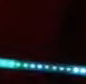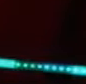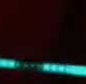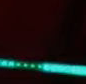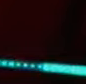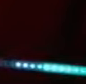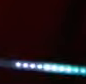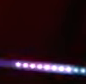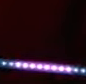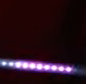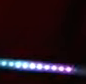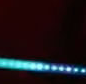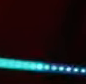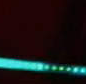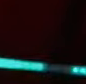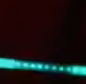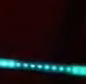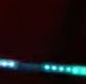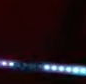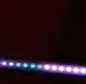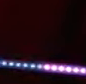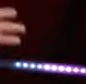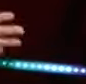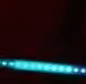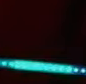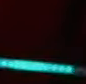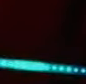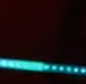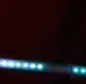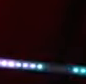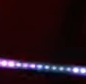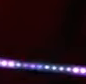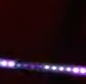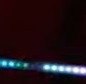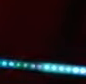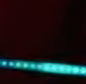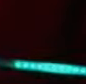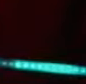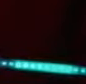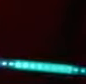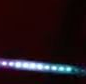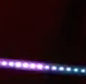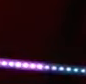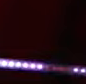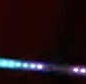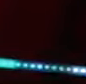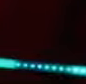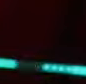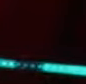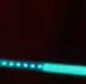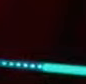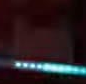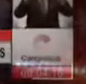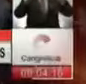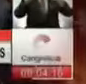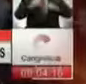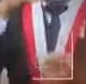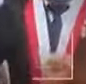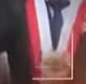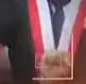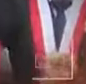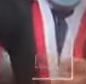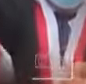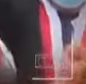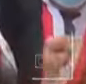representación en tal bancada porque lograste meter al parlamento 25 congresistas que corresponden por por ejemplo